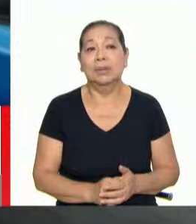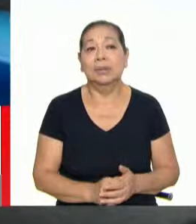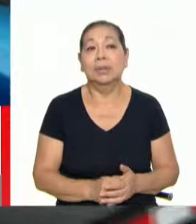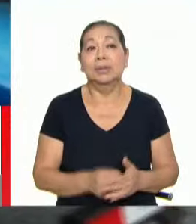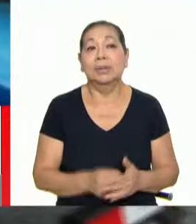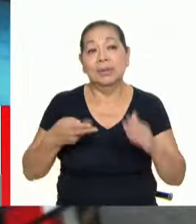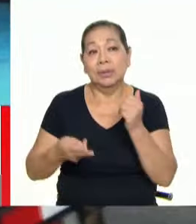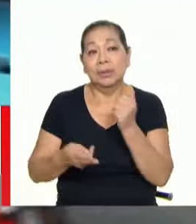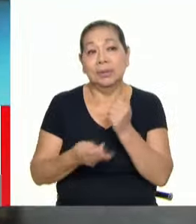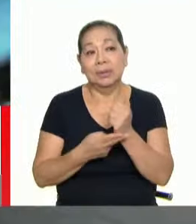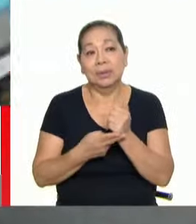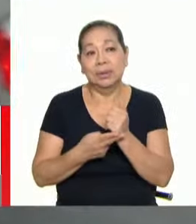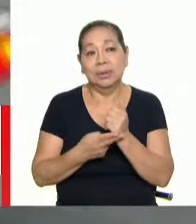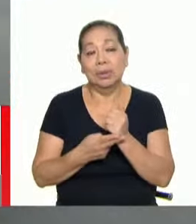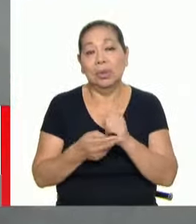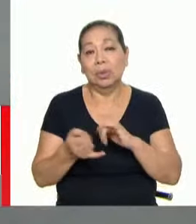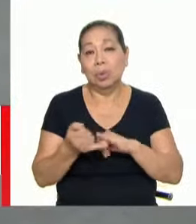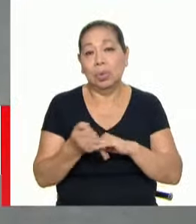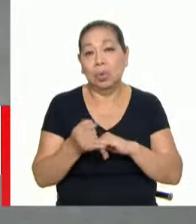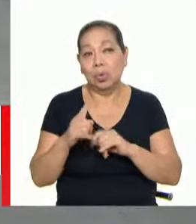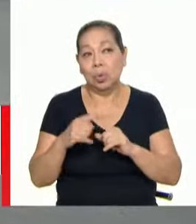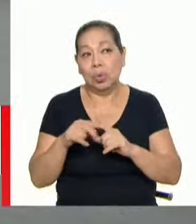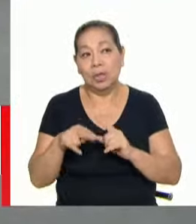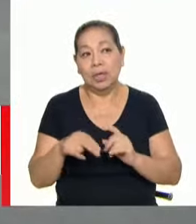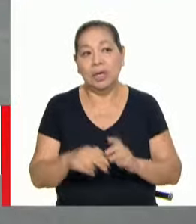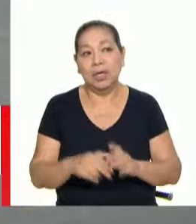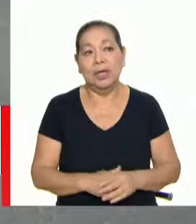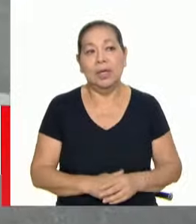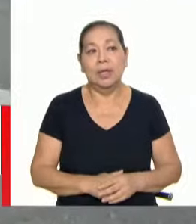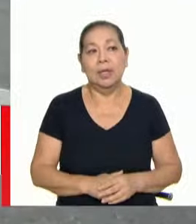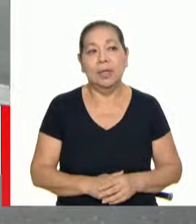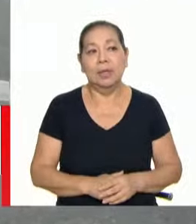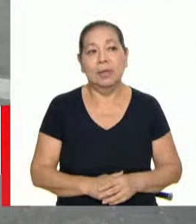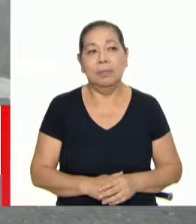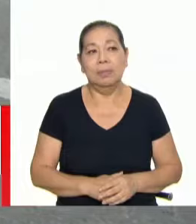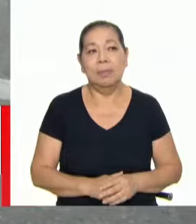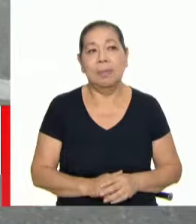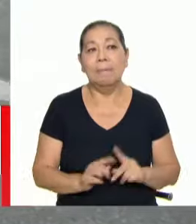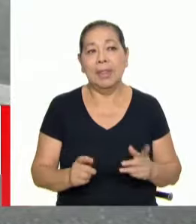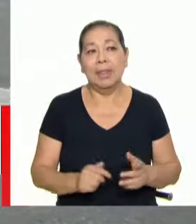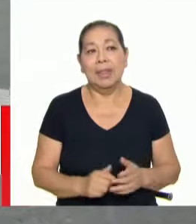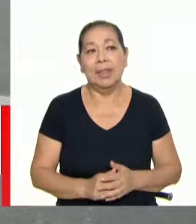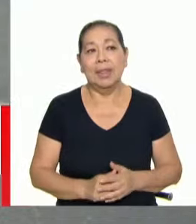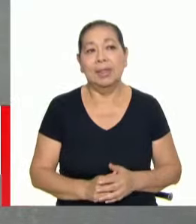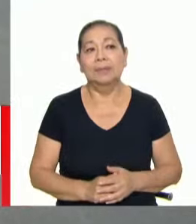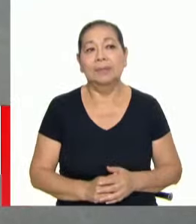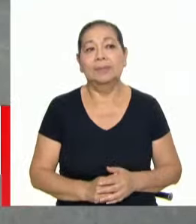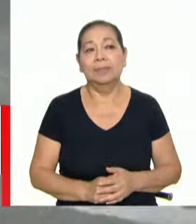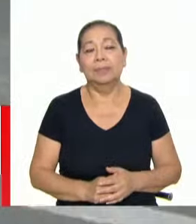al depósito de la SUTRAN, según lo que se ha informado.